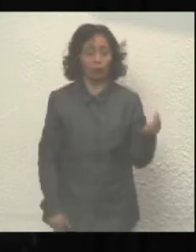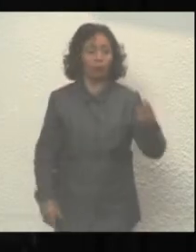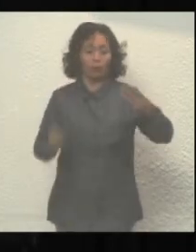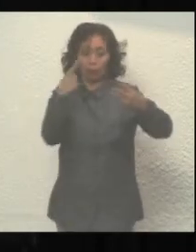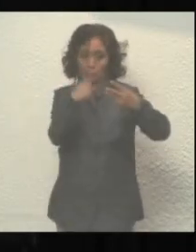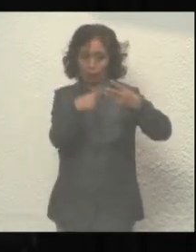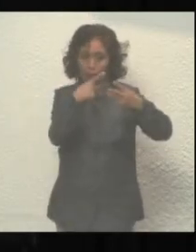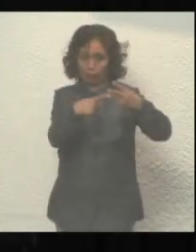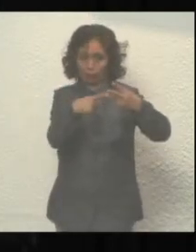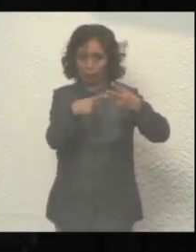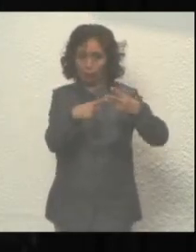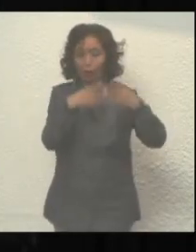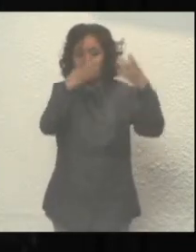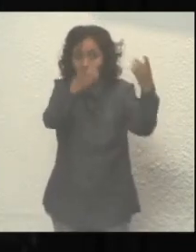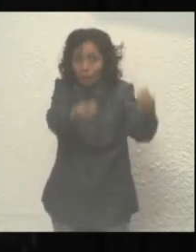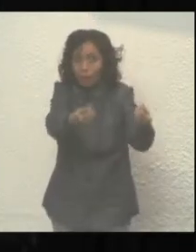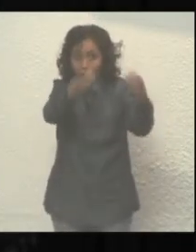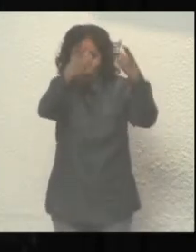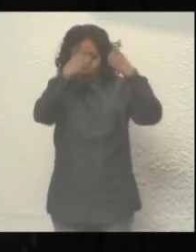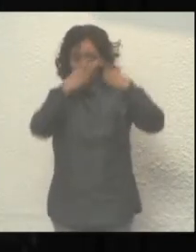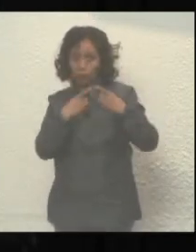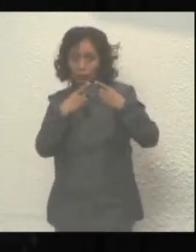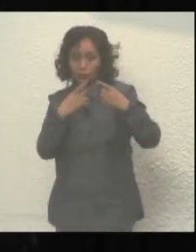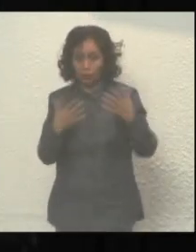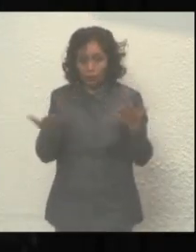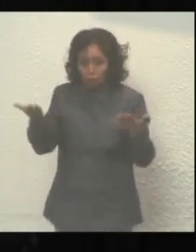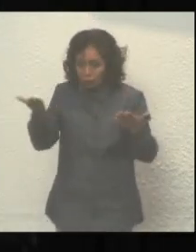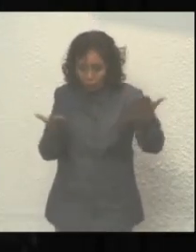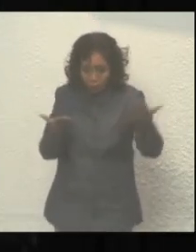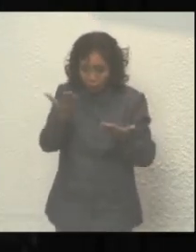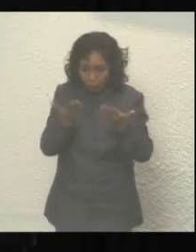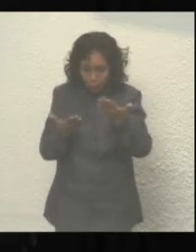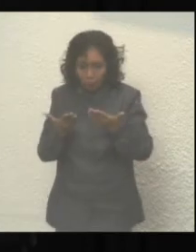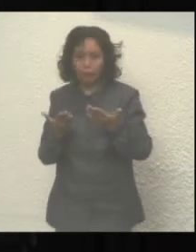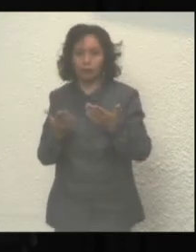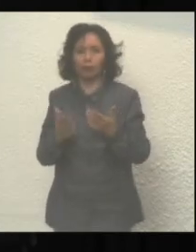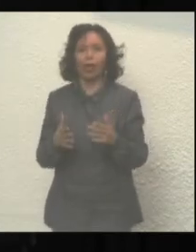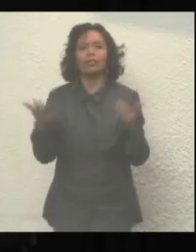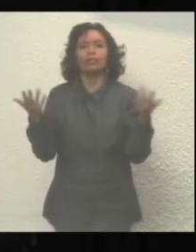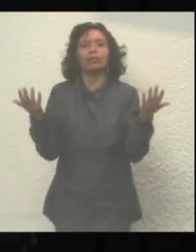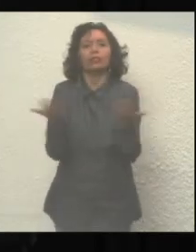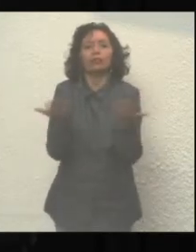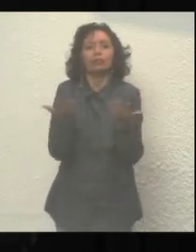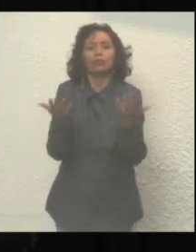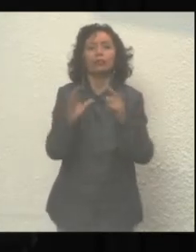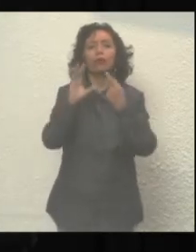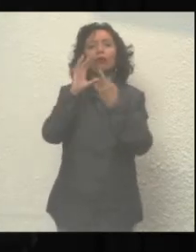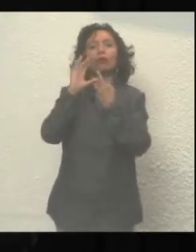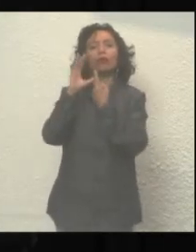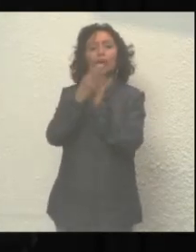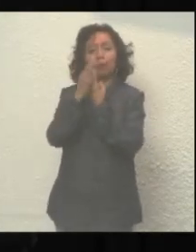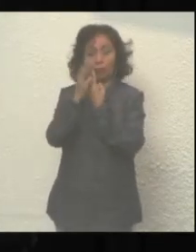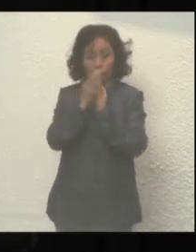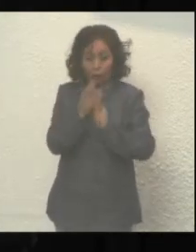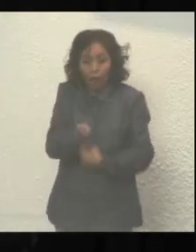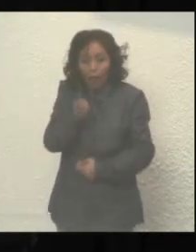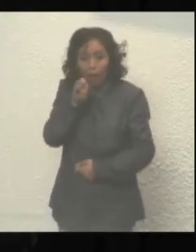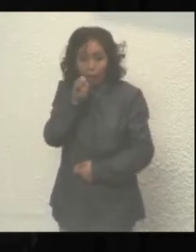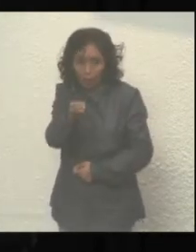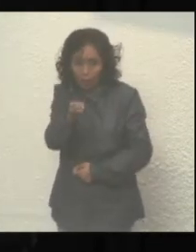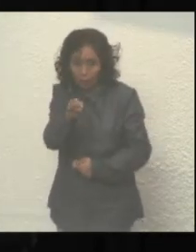recibir, analizar y evaluar las propuestas, se crea la comisión dictaminadora, que será la encargada